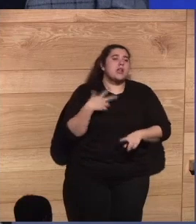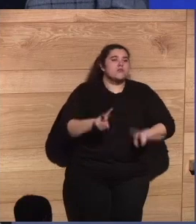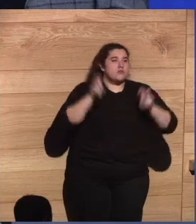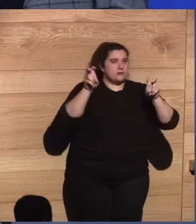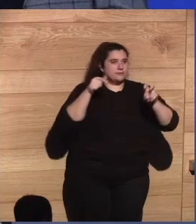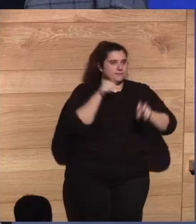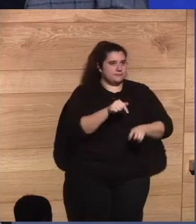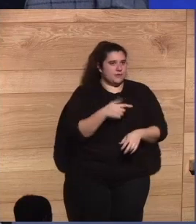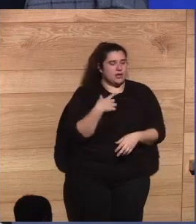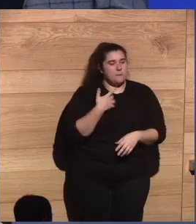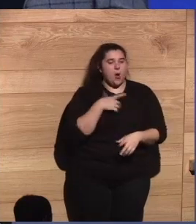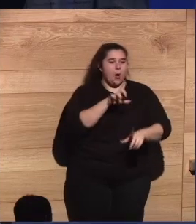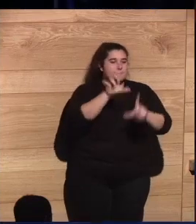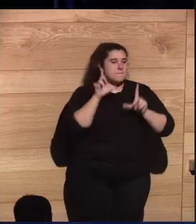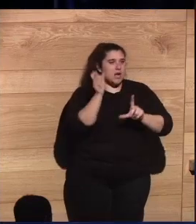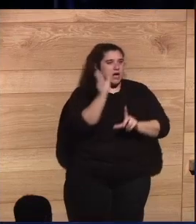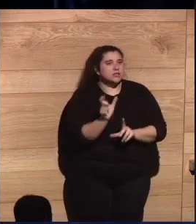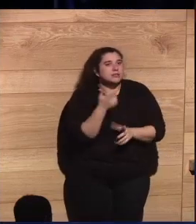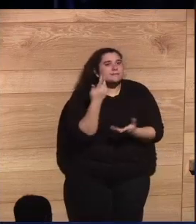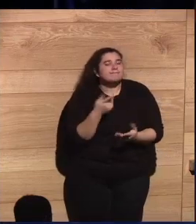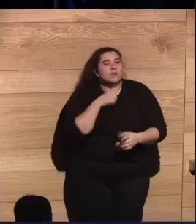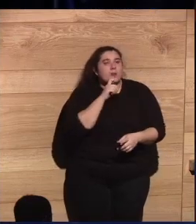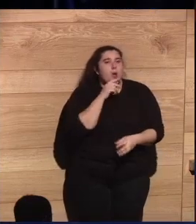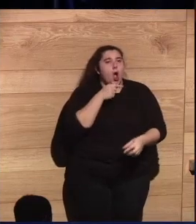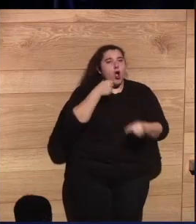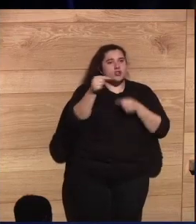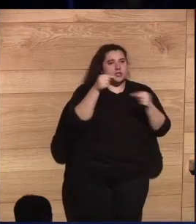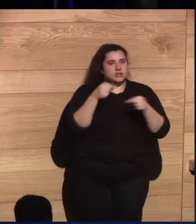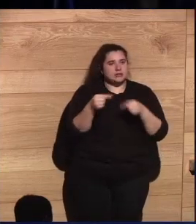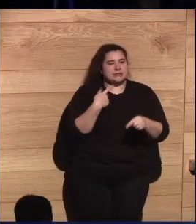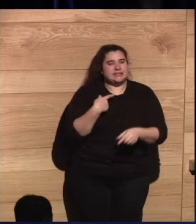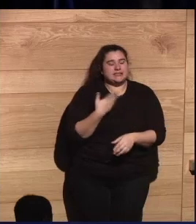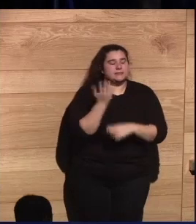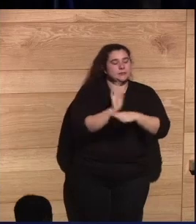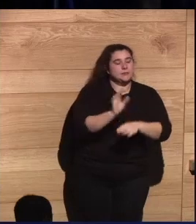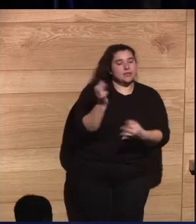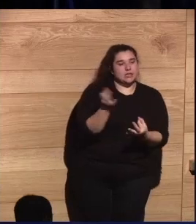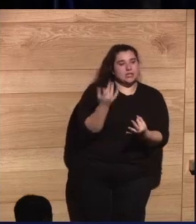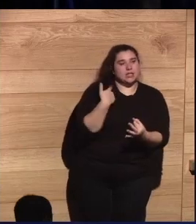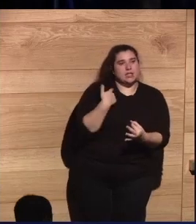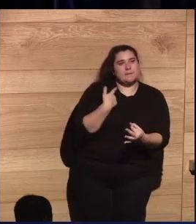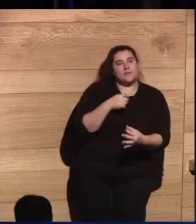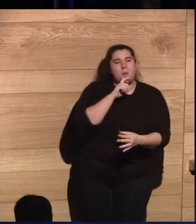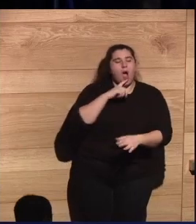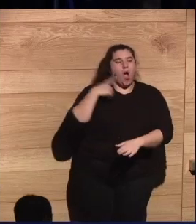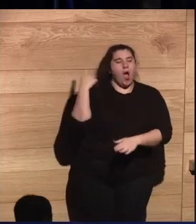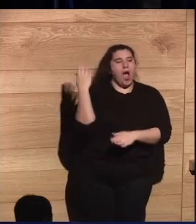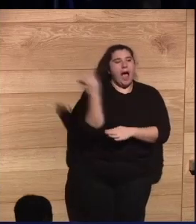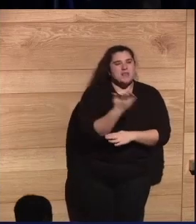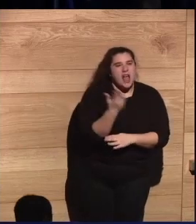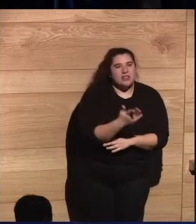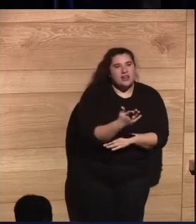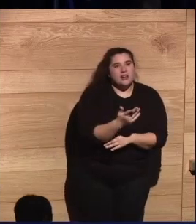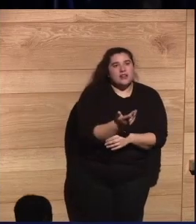pues aparece este personaje del corregidor, ¿no? Que representa el antiguo régimen y amenaza, y de repente